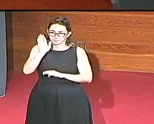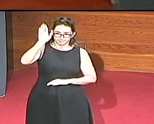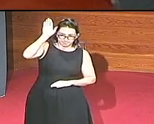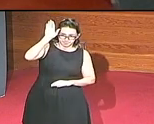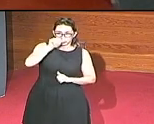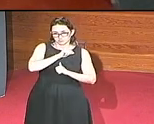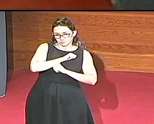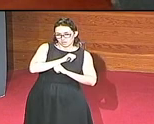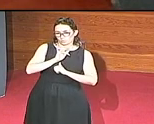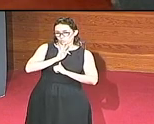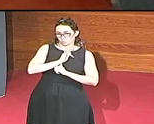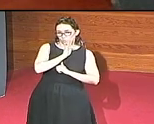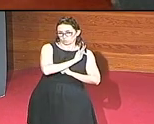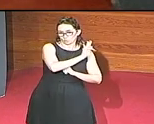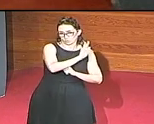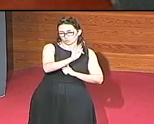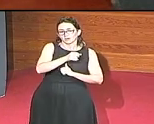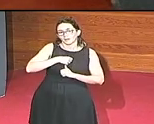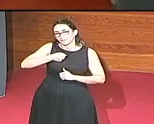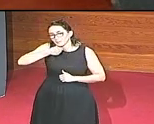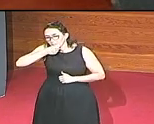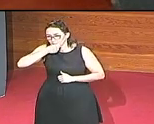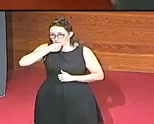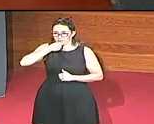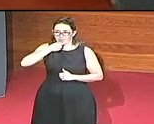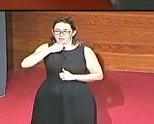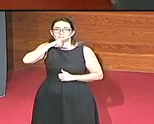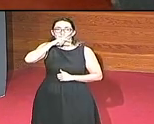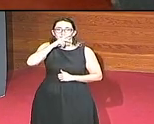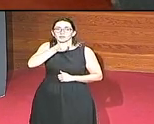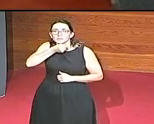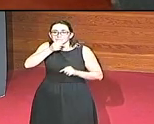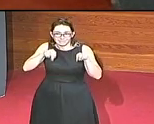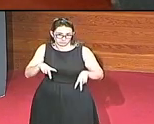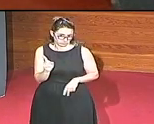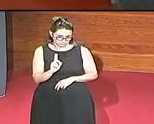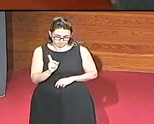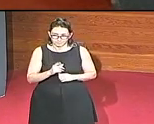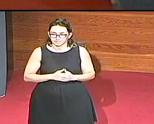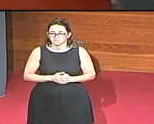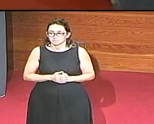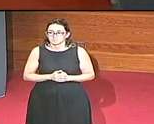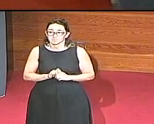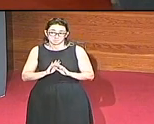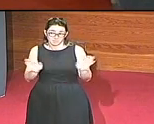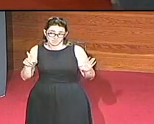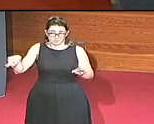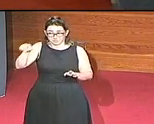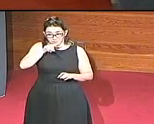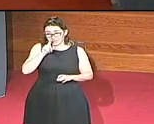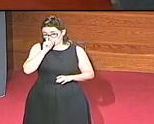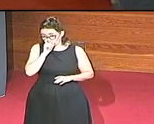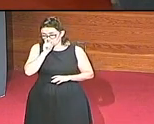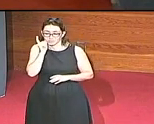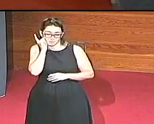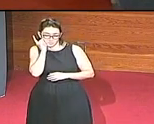esperando y a recibir el micrófono y no haciendo preguntas sin micrófono simplemente recordarles que por favor a paren o